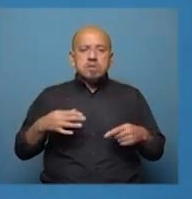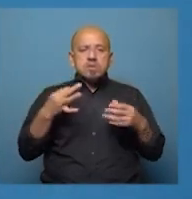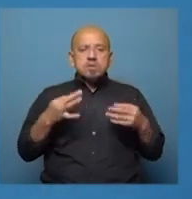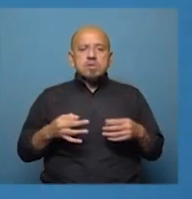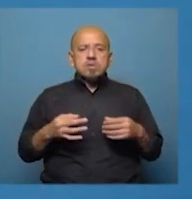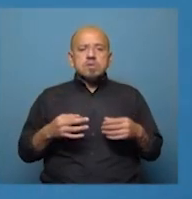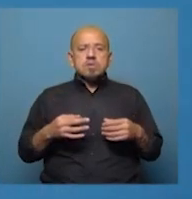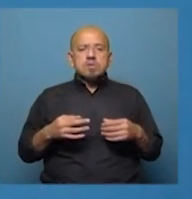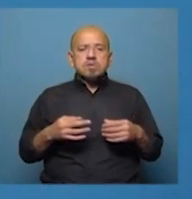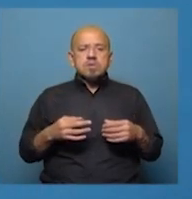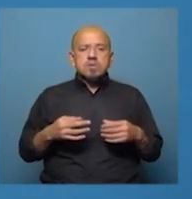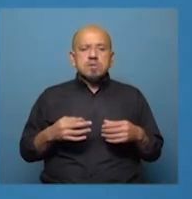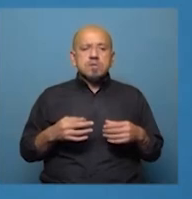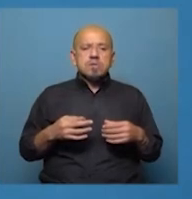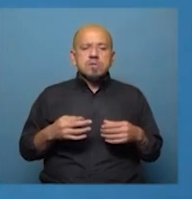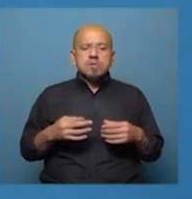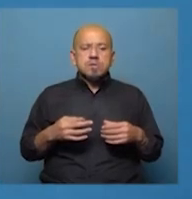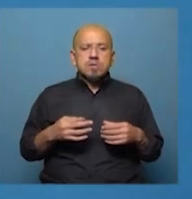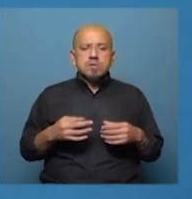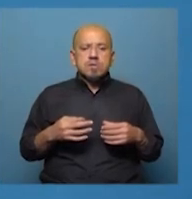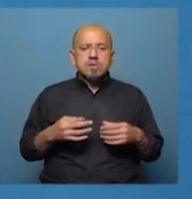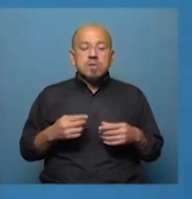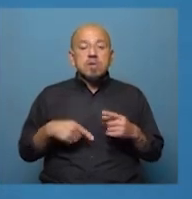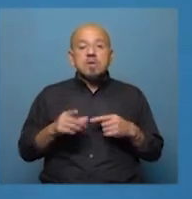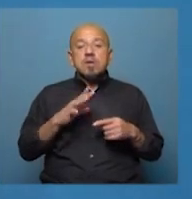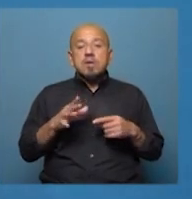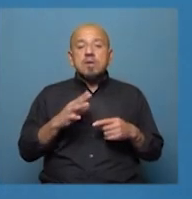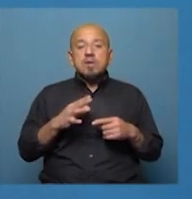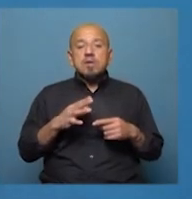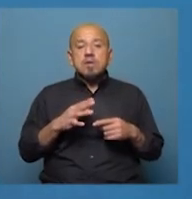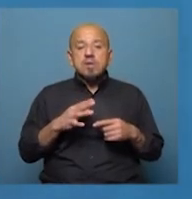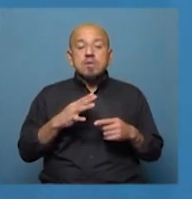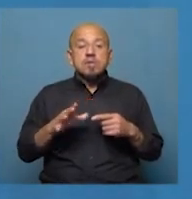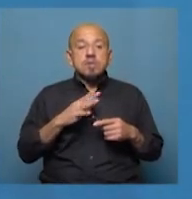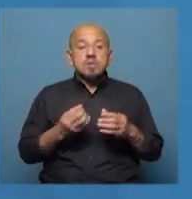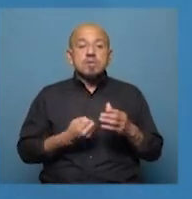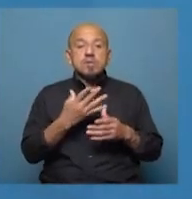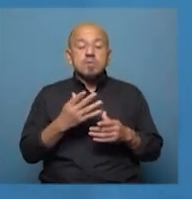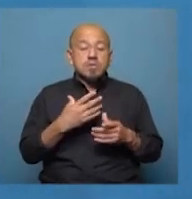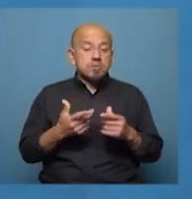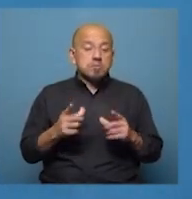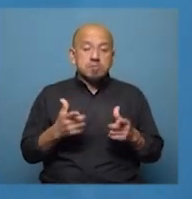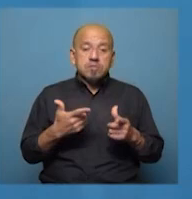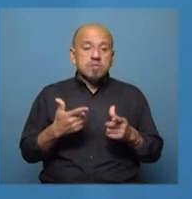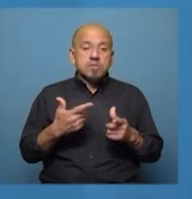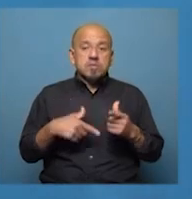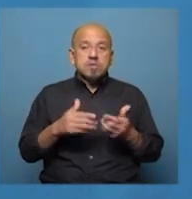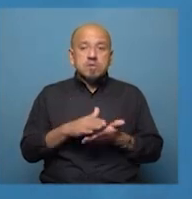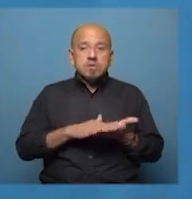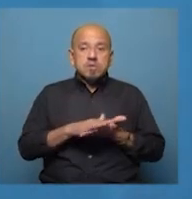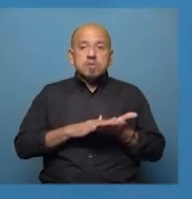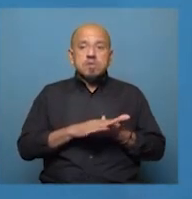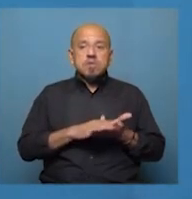pasa pero lo cierto Es que había un sistema informático que dejaron de utilizarlo en aras de uno nuevo que hasta el día de hoy no está operativo